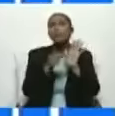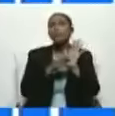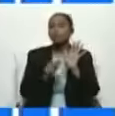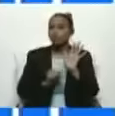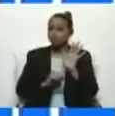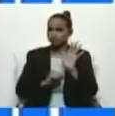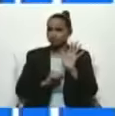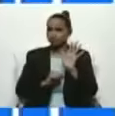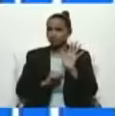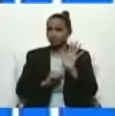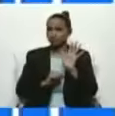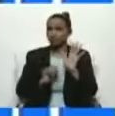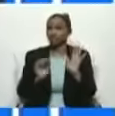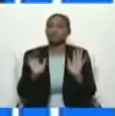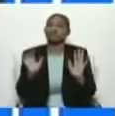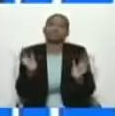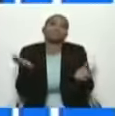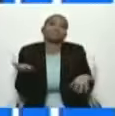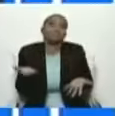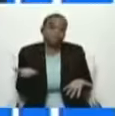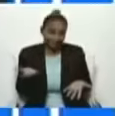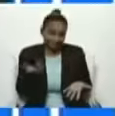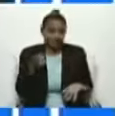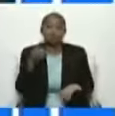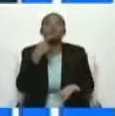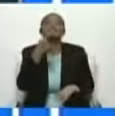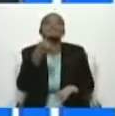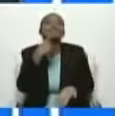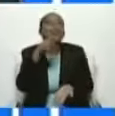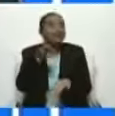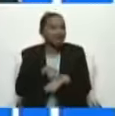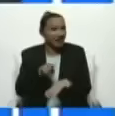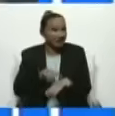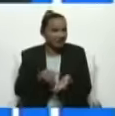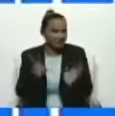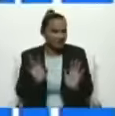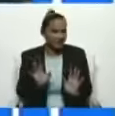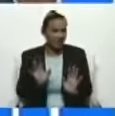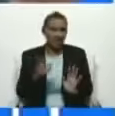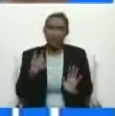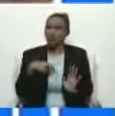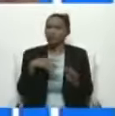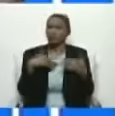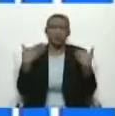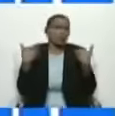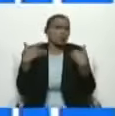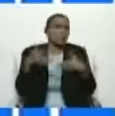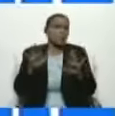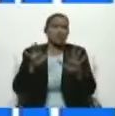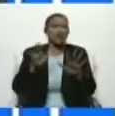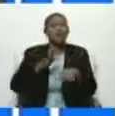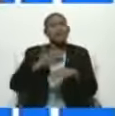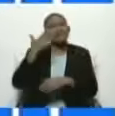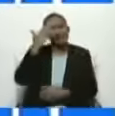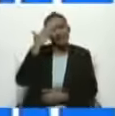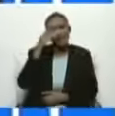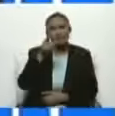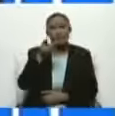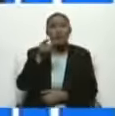Si así llueve que no escampe, hijo, porque si eso que tú dices es verdad, a nosotros no nos importa, porque sabemos que eres un mentiroso